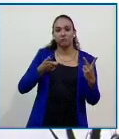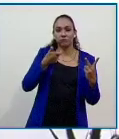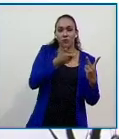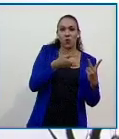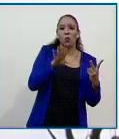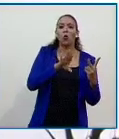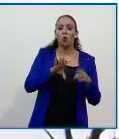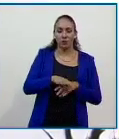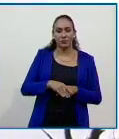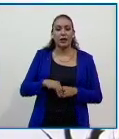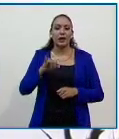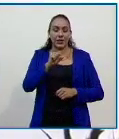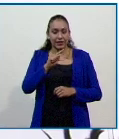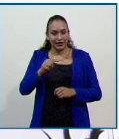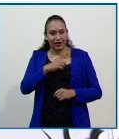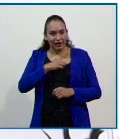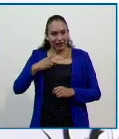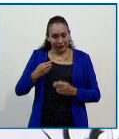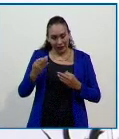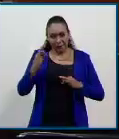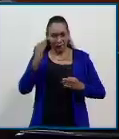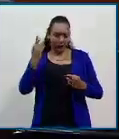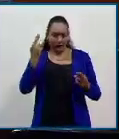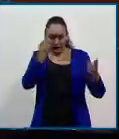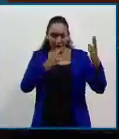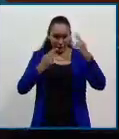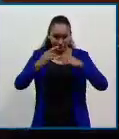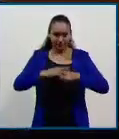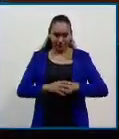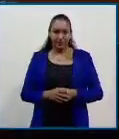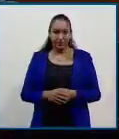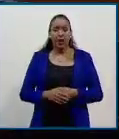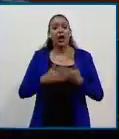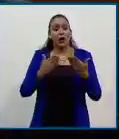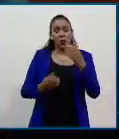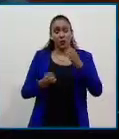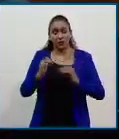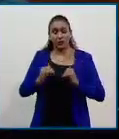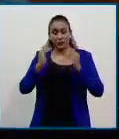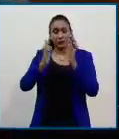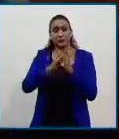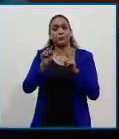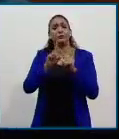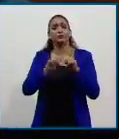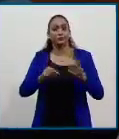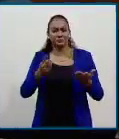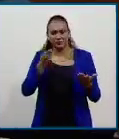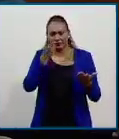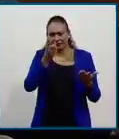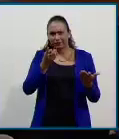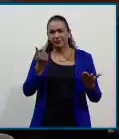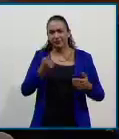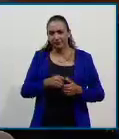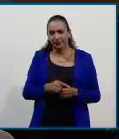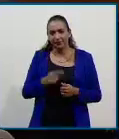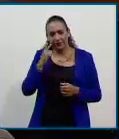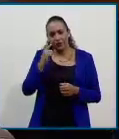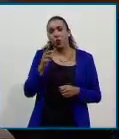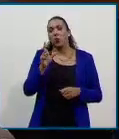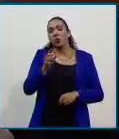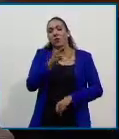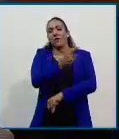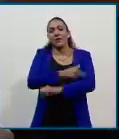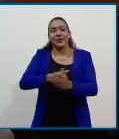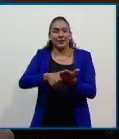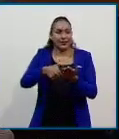y esté en condiciones de emprender una defensa adecuada. La primera sala de la Corte determinó que, ante la demostración en un proceso civil de que